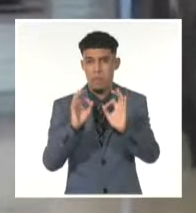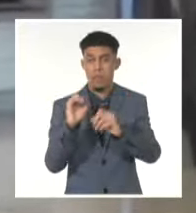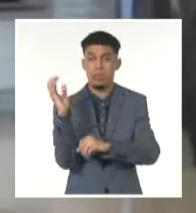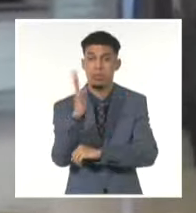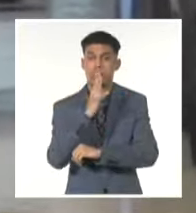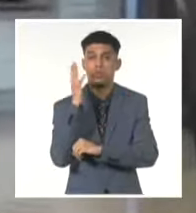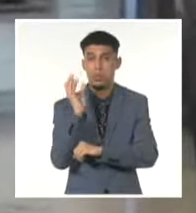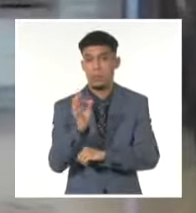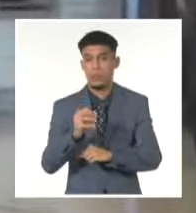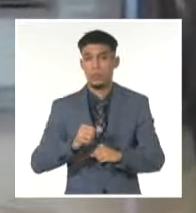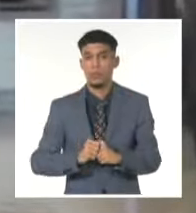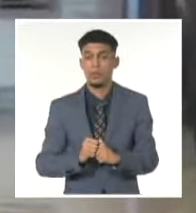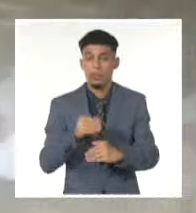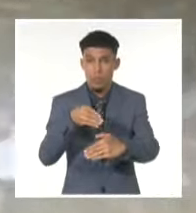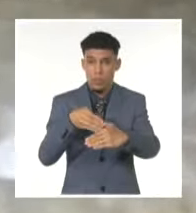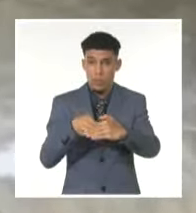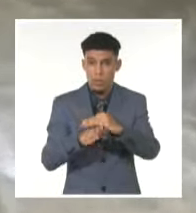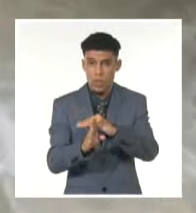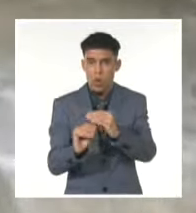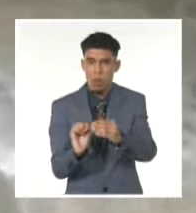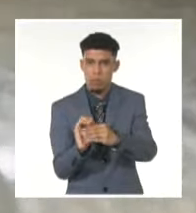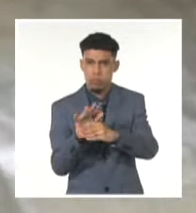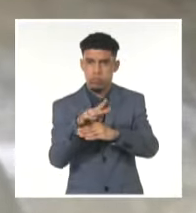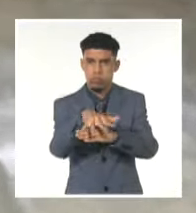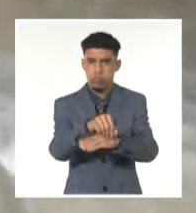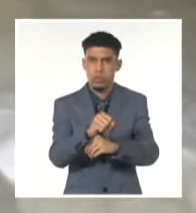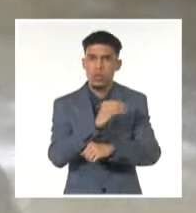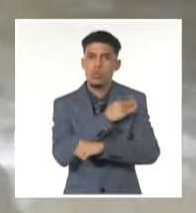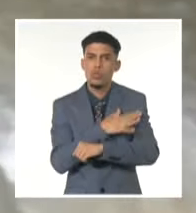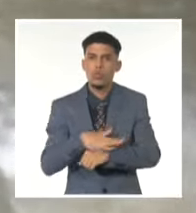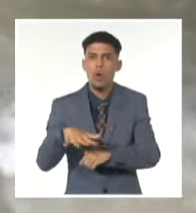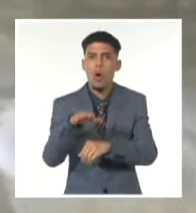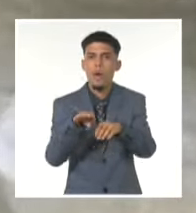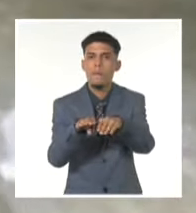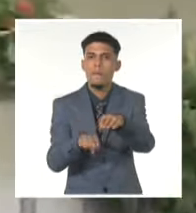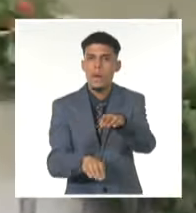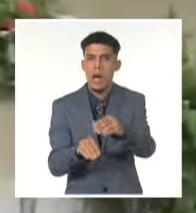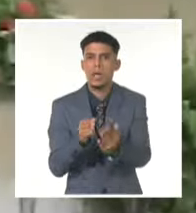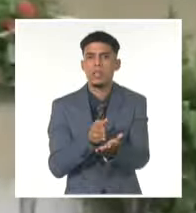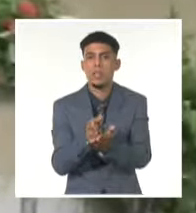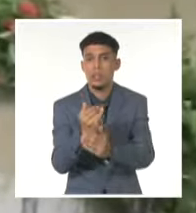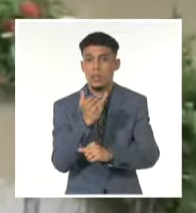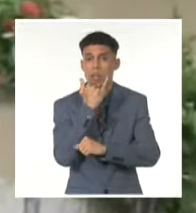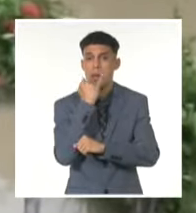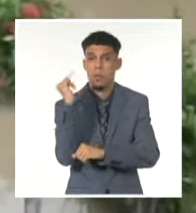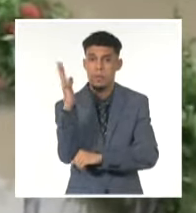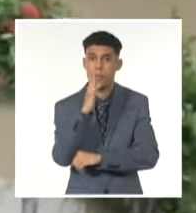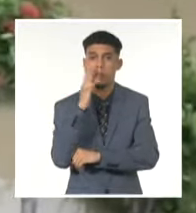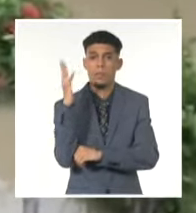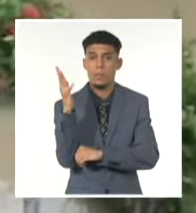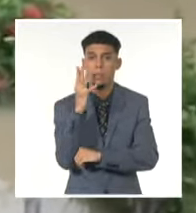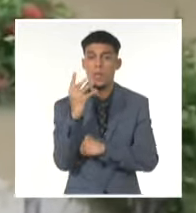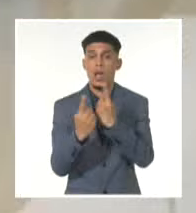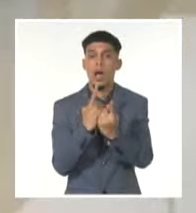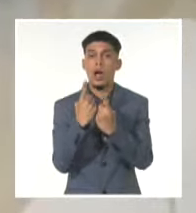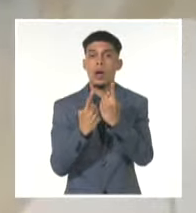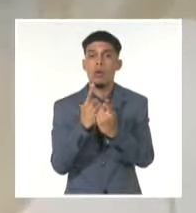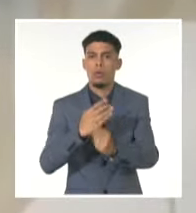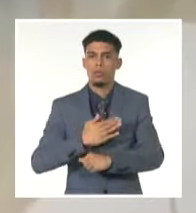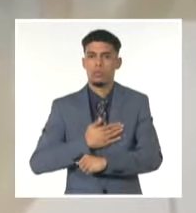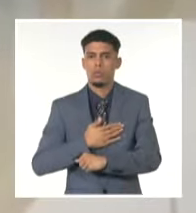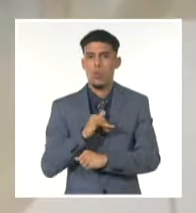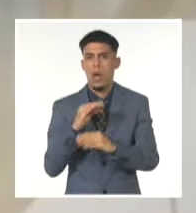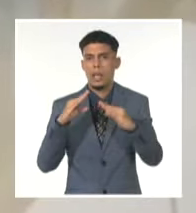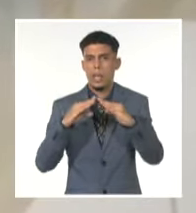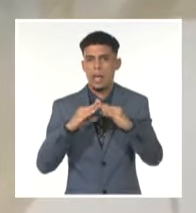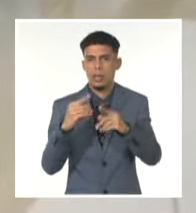tropical. Penetraciones inusitadas en las zonas bajas incrementan los daños del huracán Oscar a las pertenencias de los lugareños,